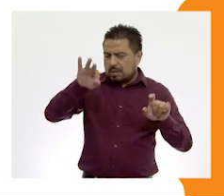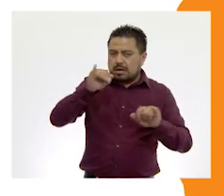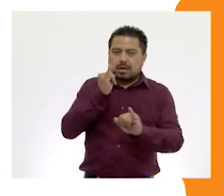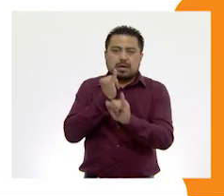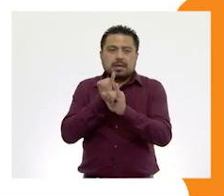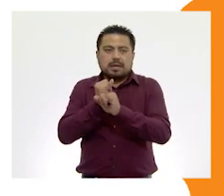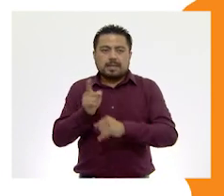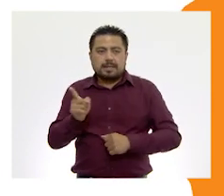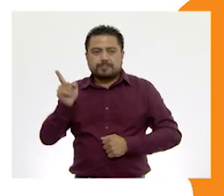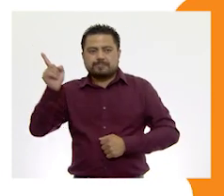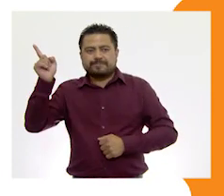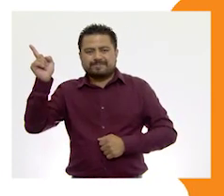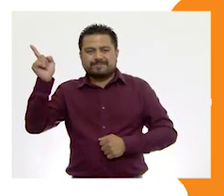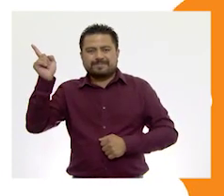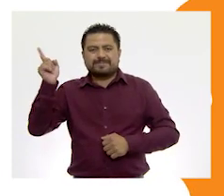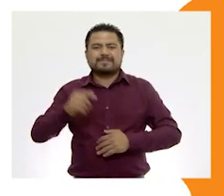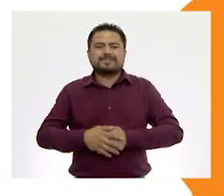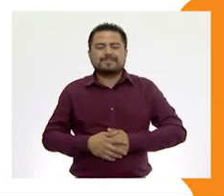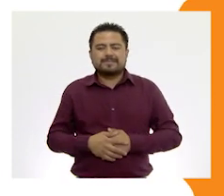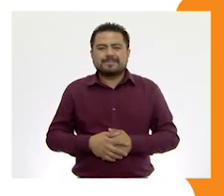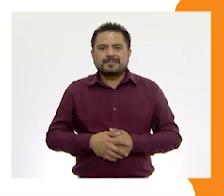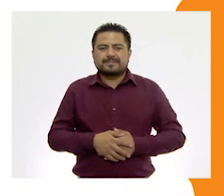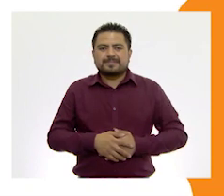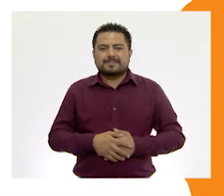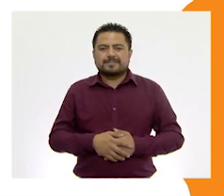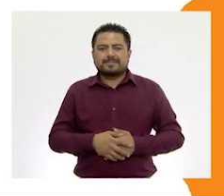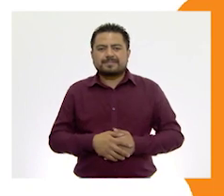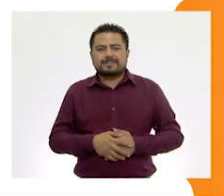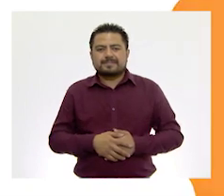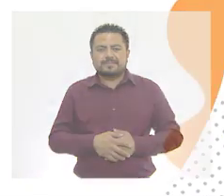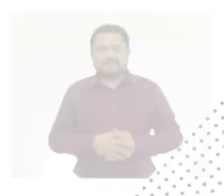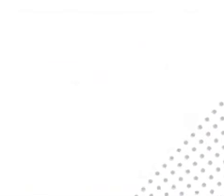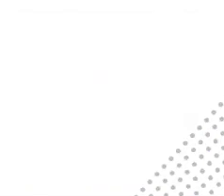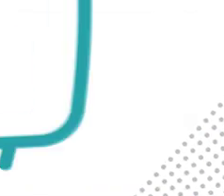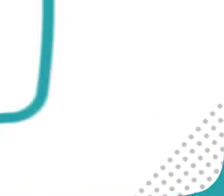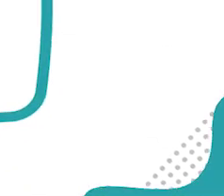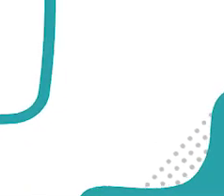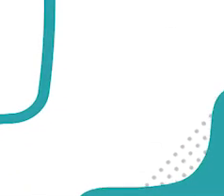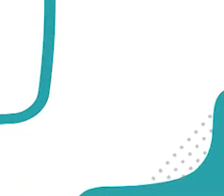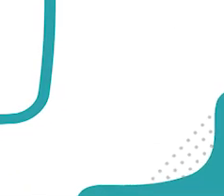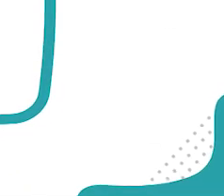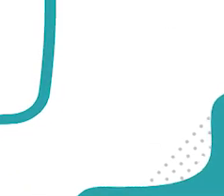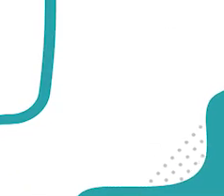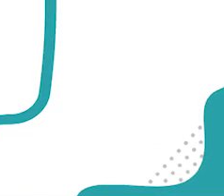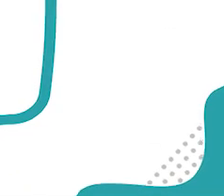liga: aprendeencasa.cep.gov.mx.